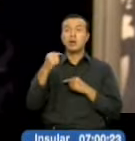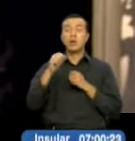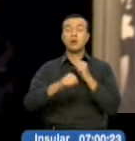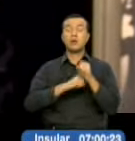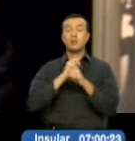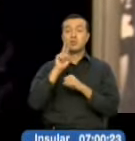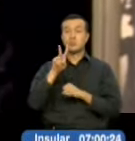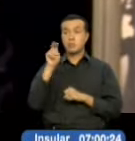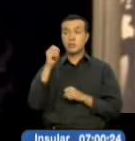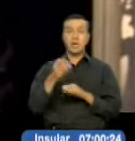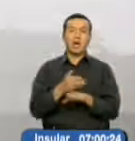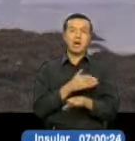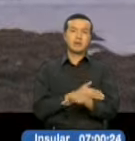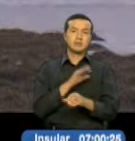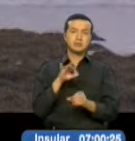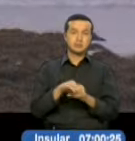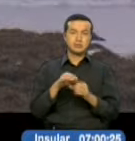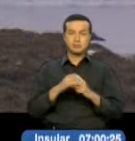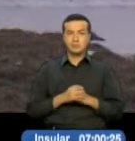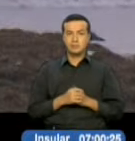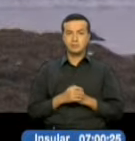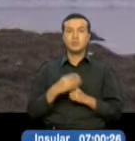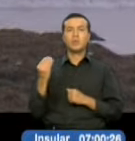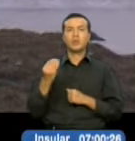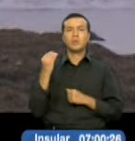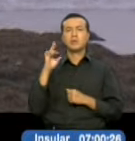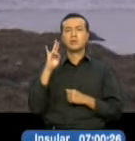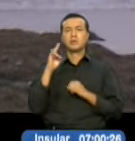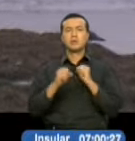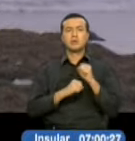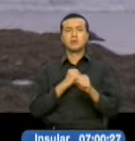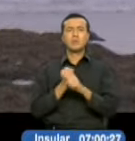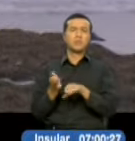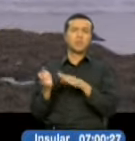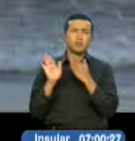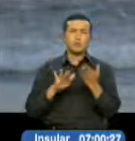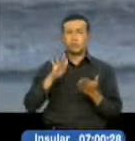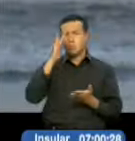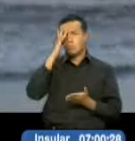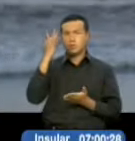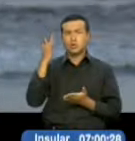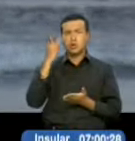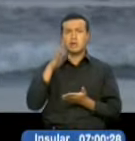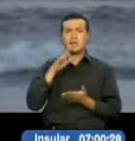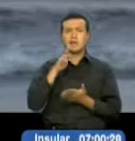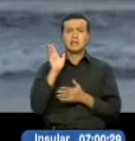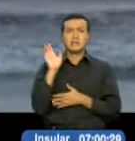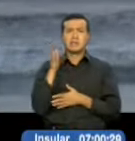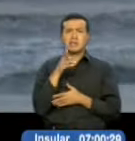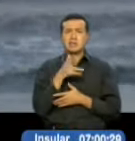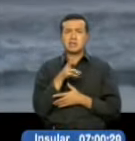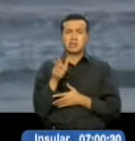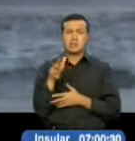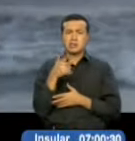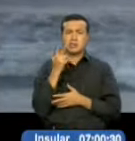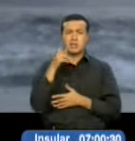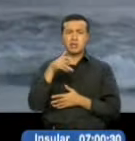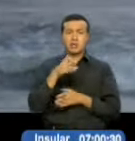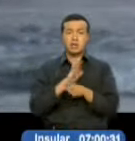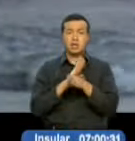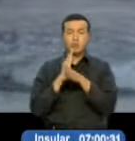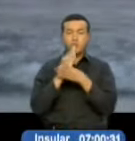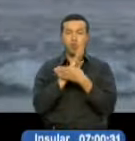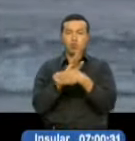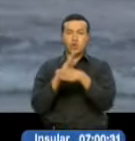año 2020. Una adolescente de 17 años murió después de ser atacada por un tiburón en el estado australiano de Australia